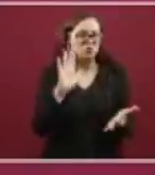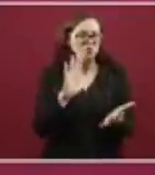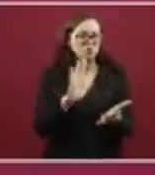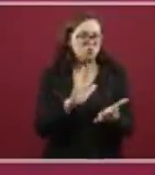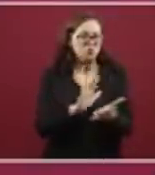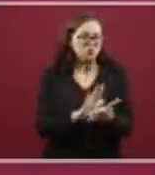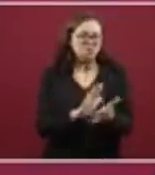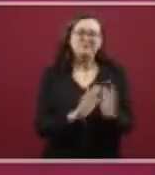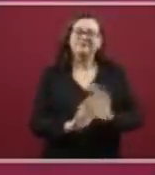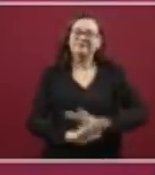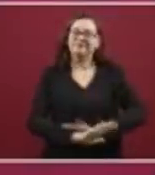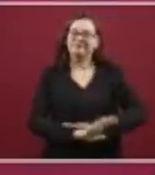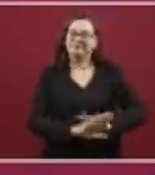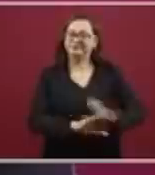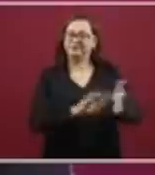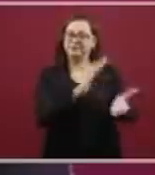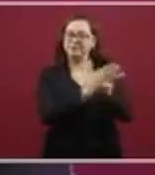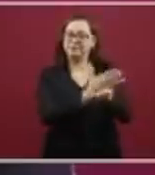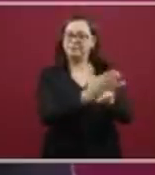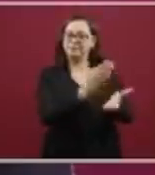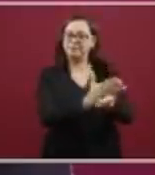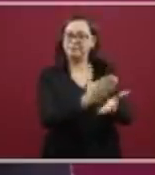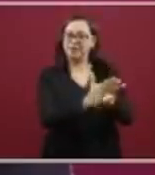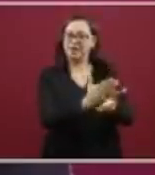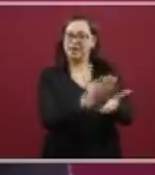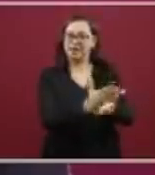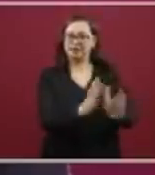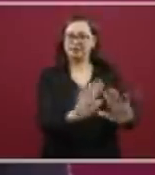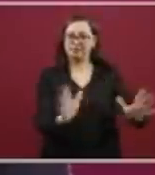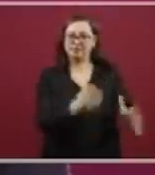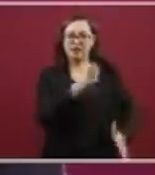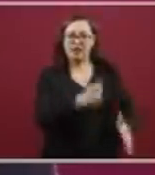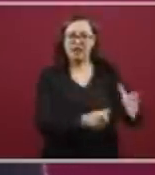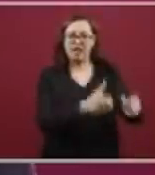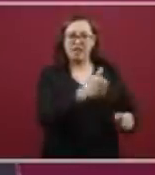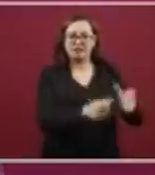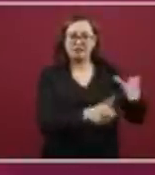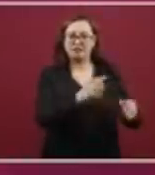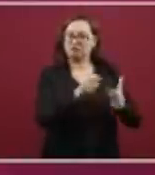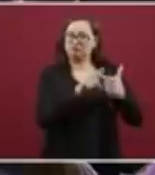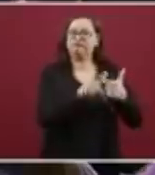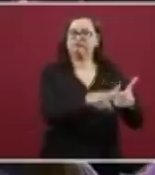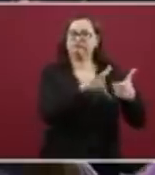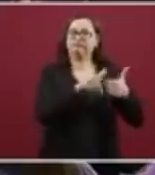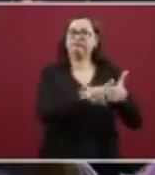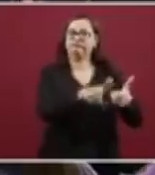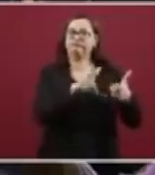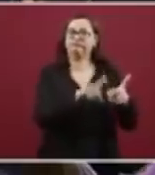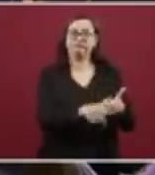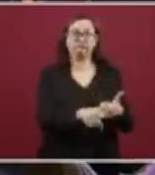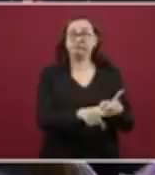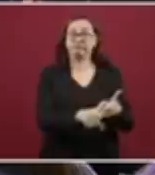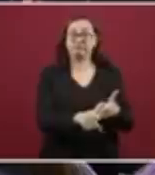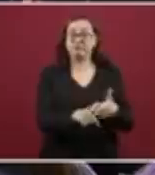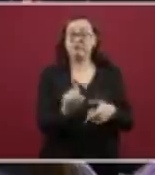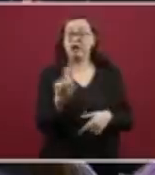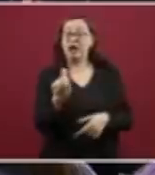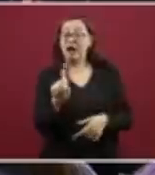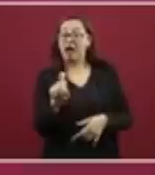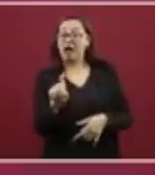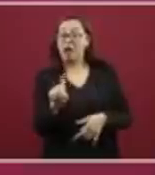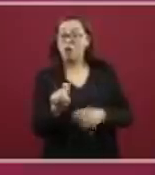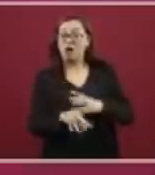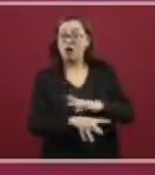Ya están afectados los mantos acuíferos y